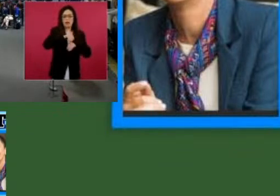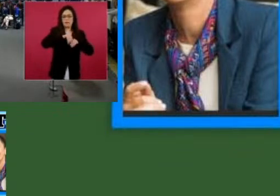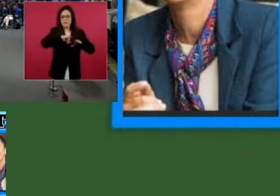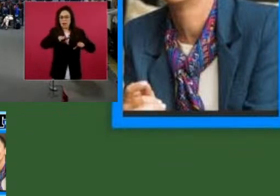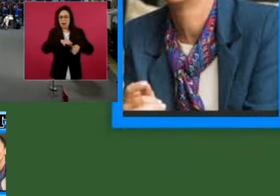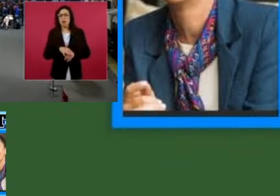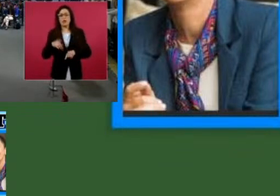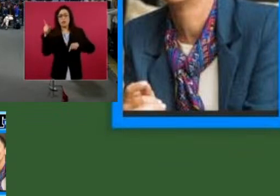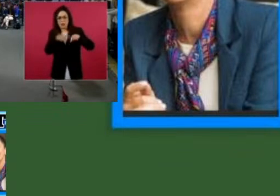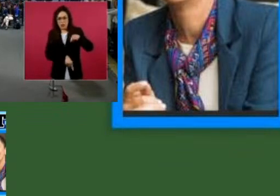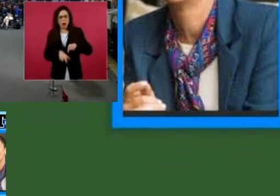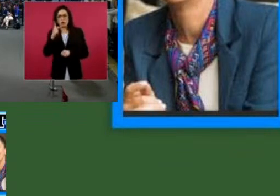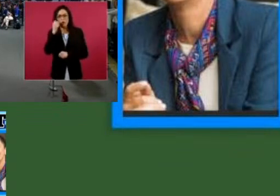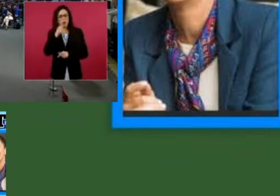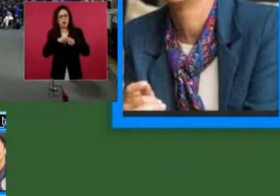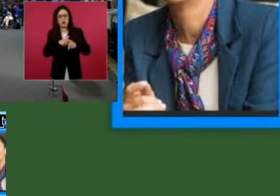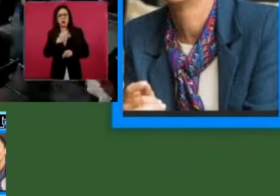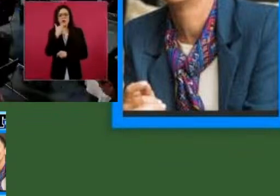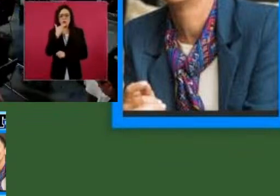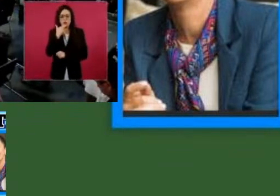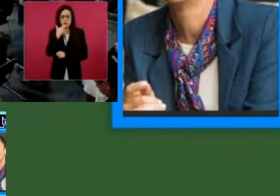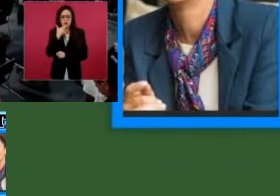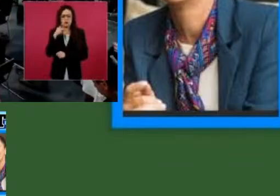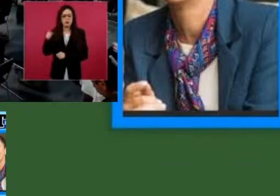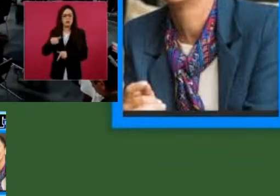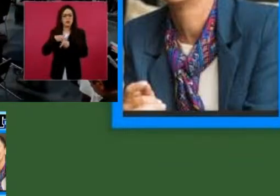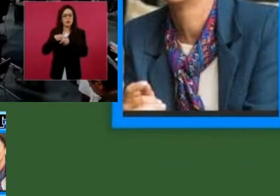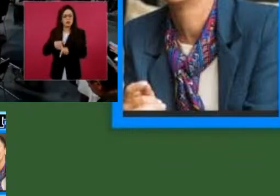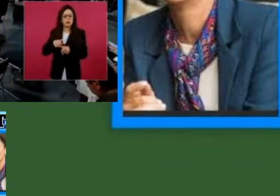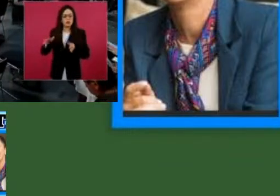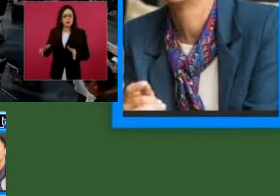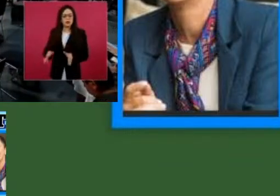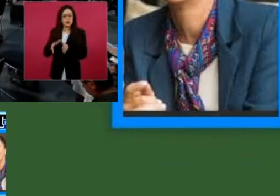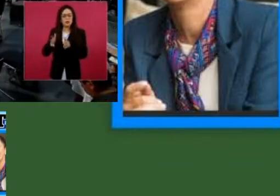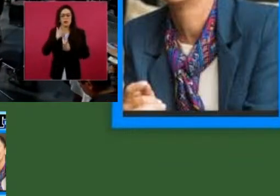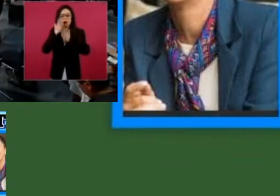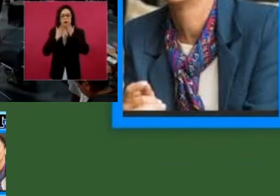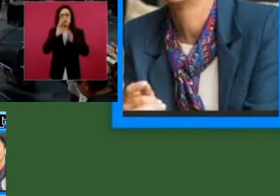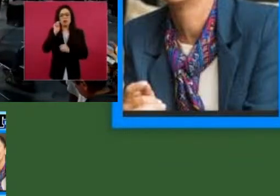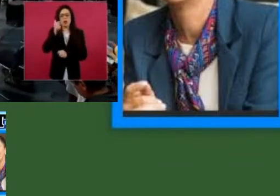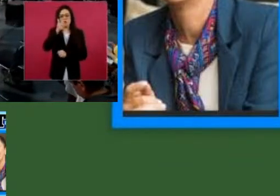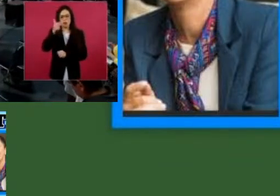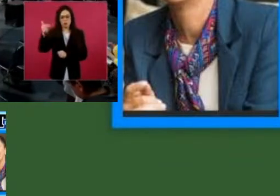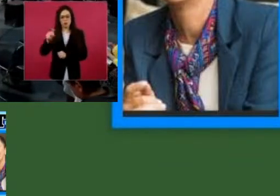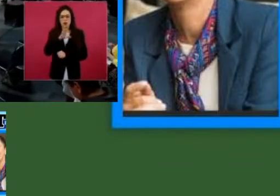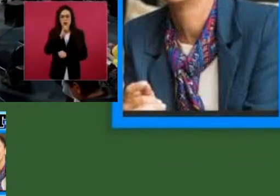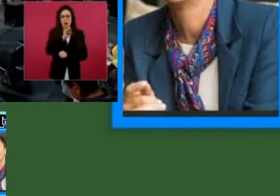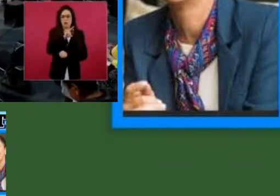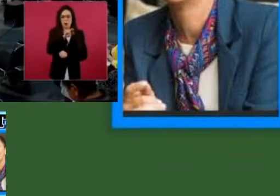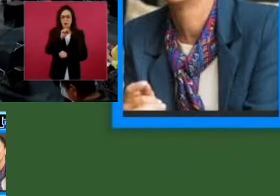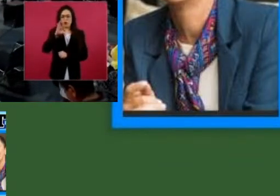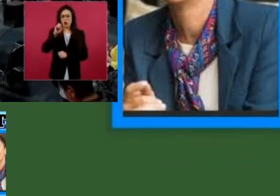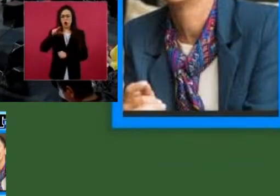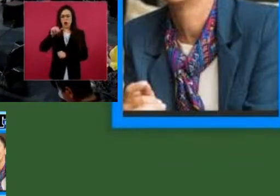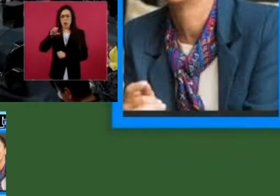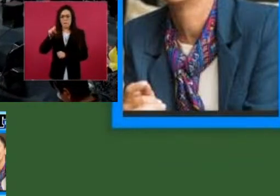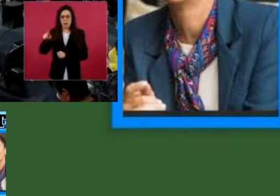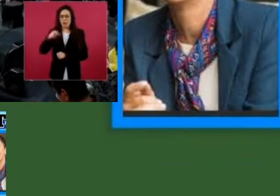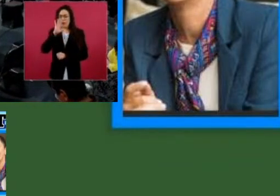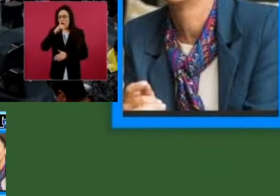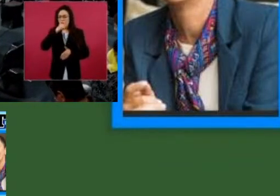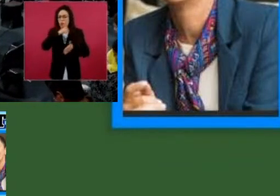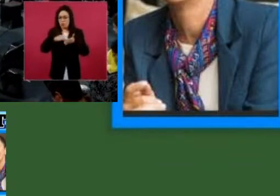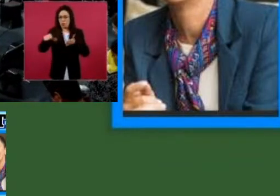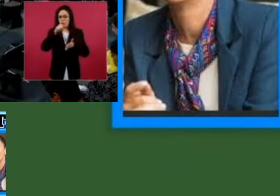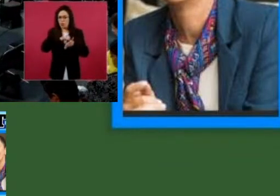sus congresos y diplomados en hoteles. De hecho, COFEPRIS y CONAMED ya les clausuró los últimos eventos que tuvo